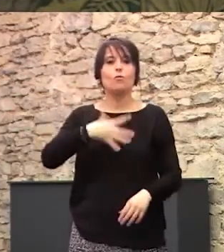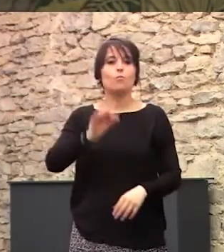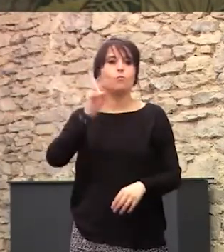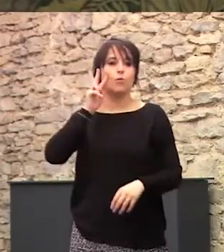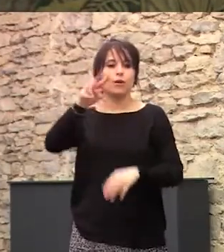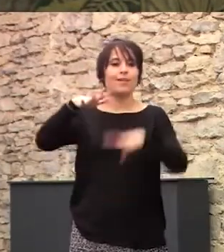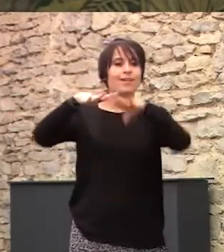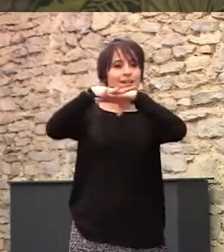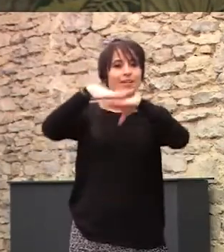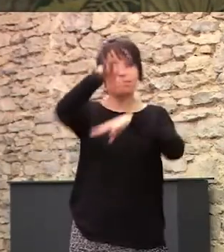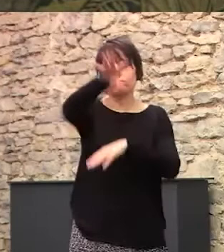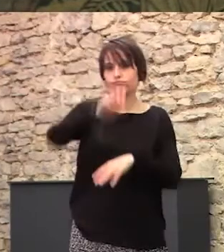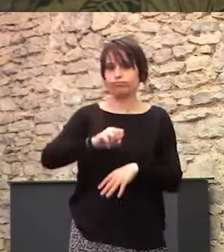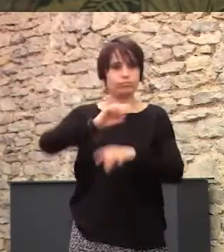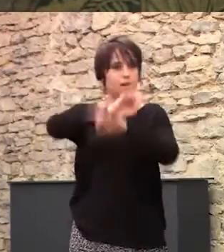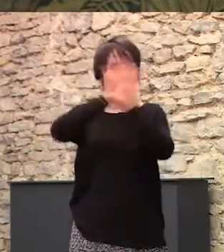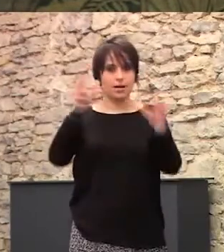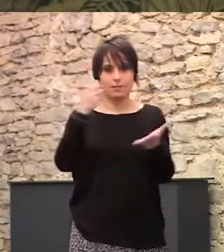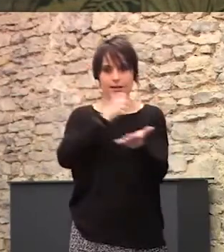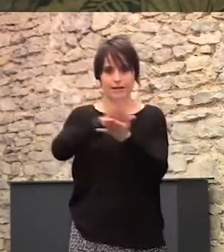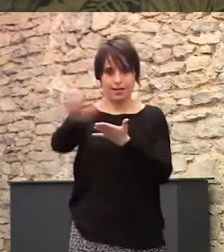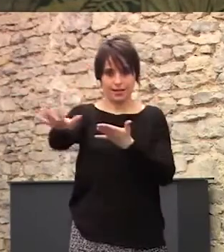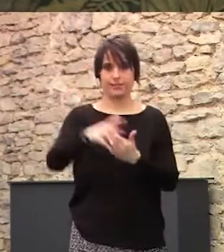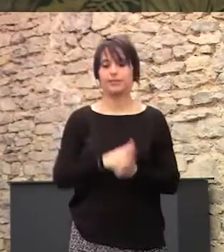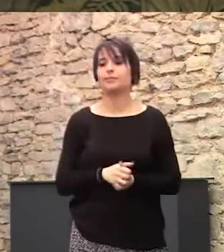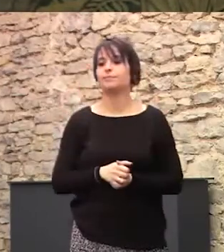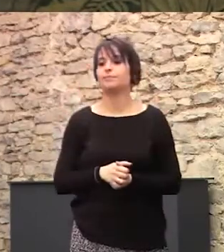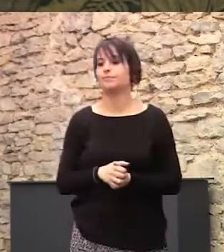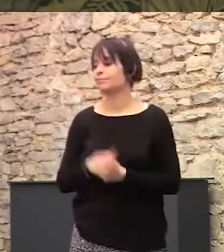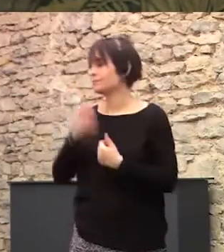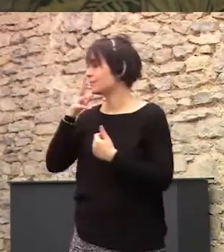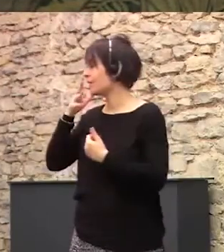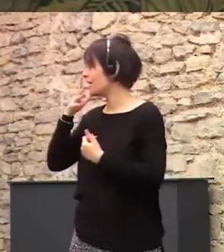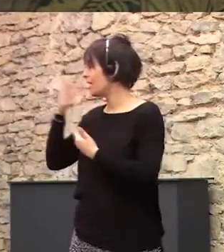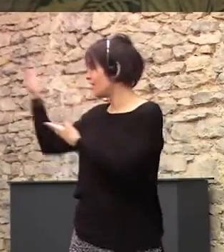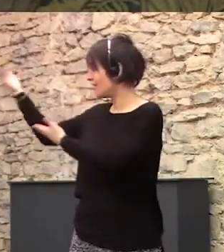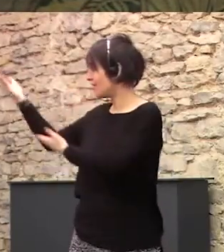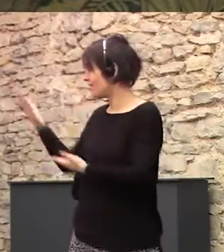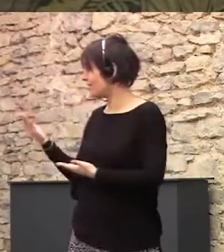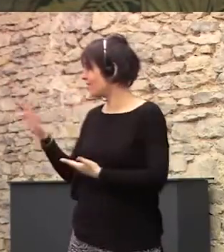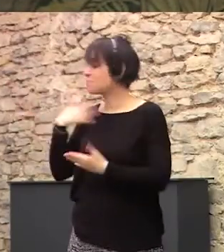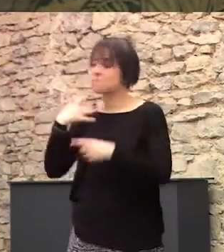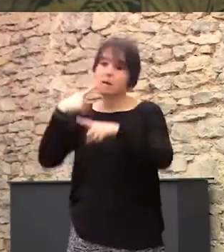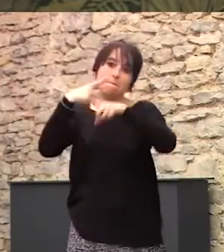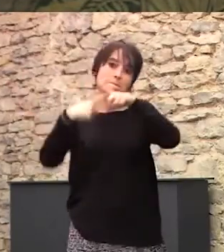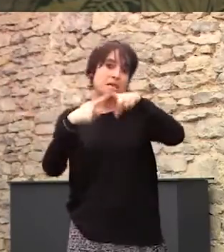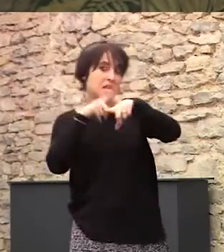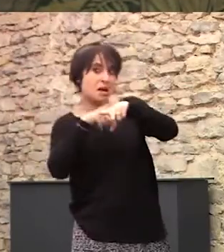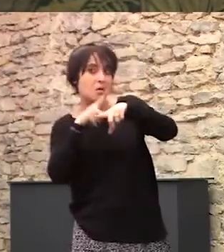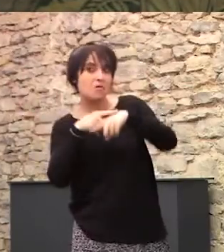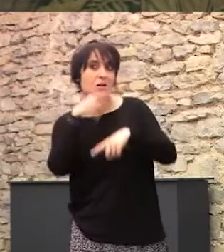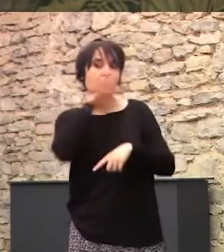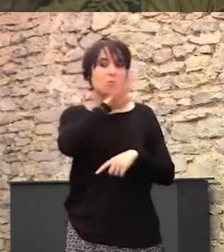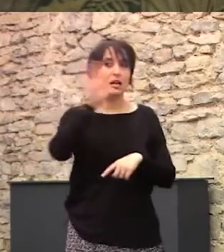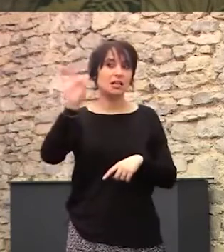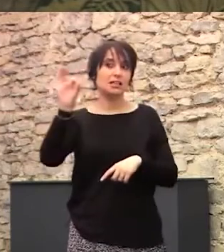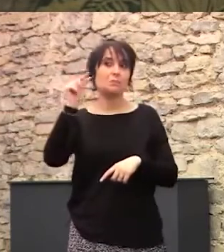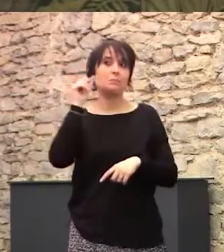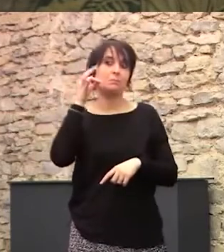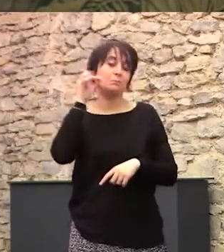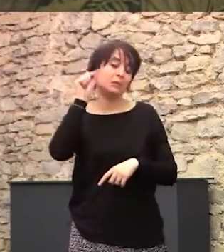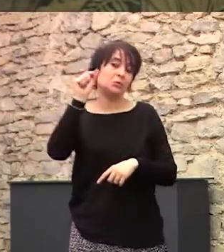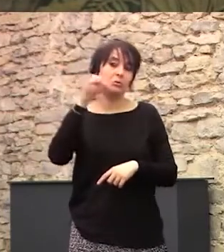la red. Pues, Jan, tienes, dice, una media hora, 40 minutos.